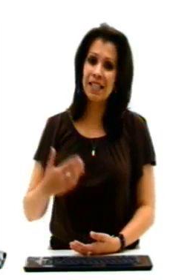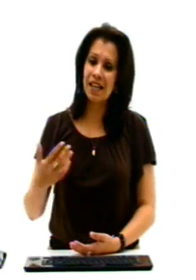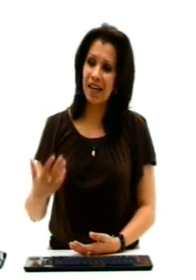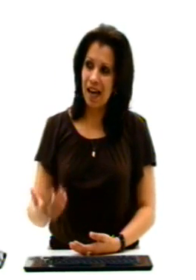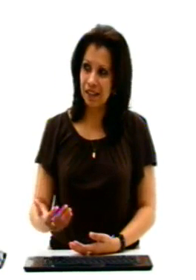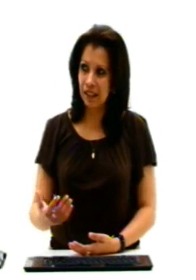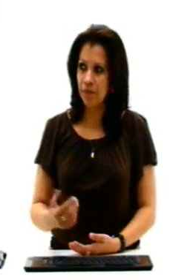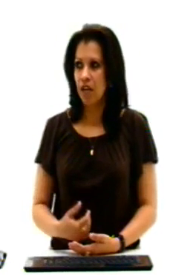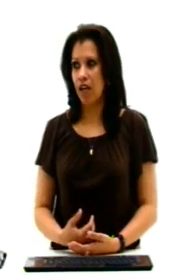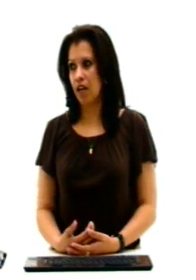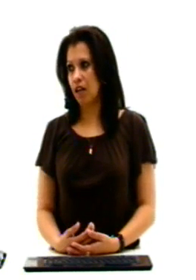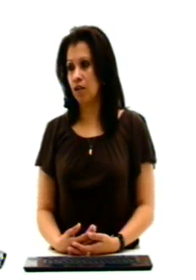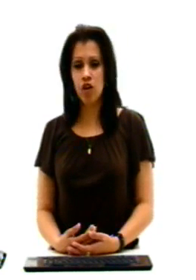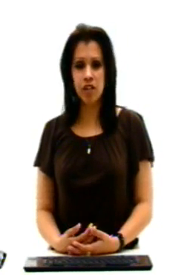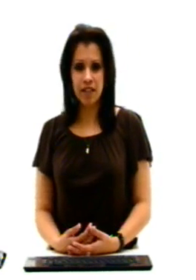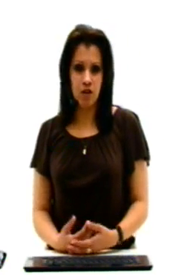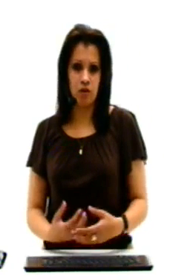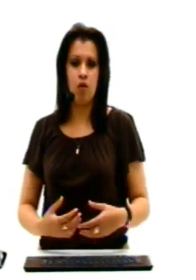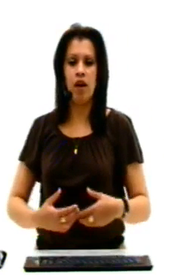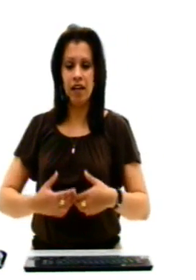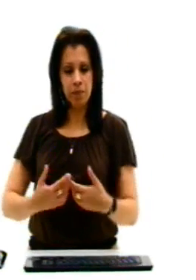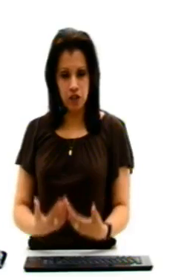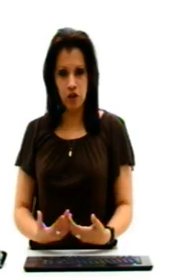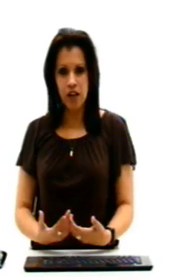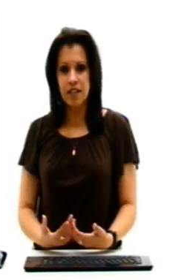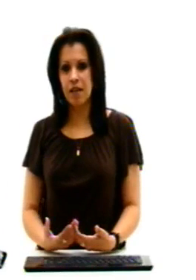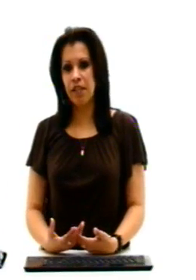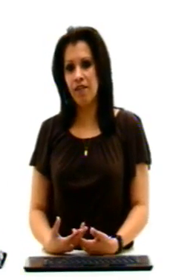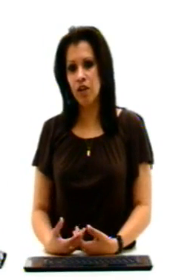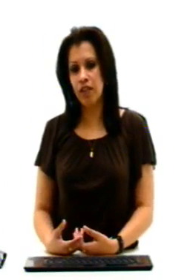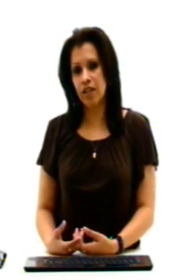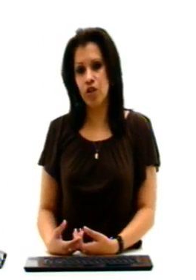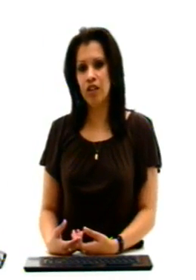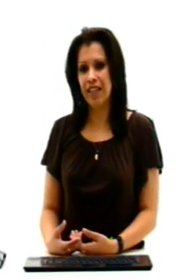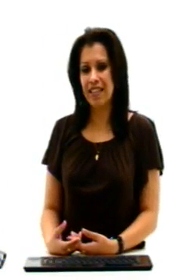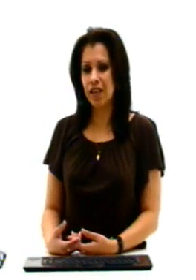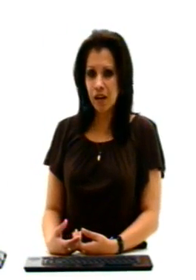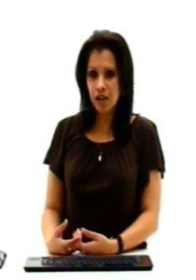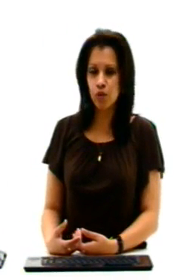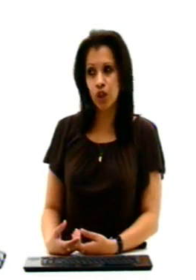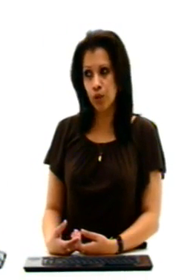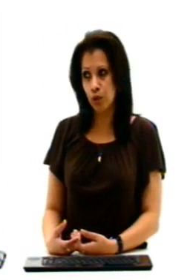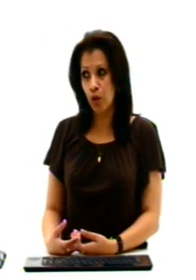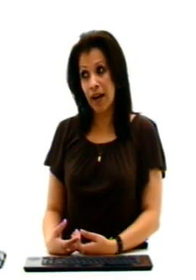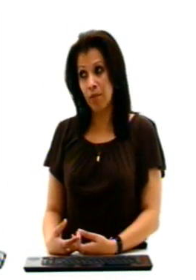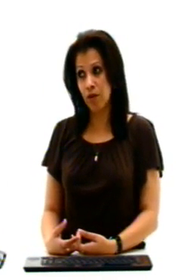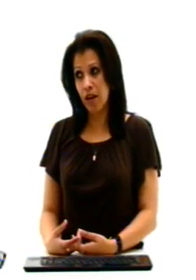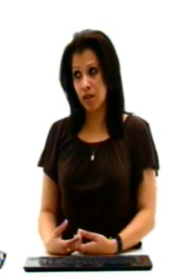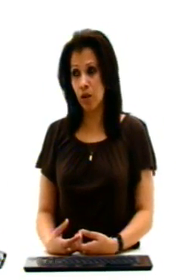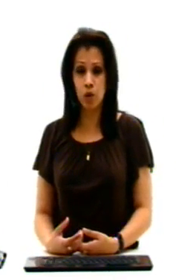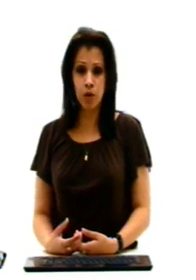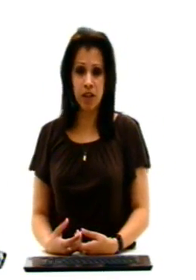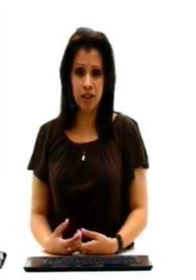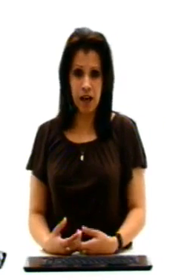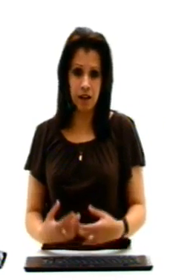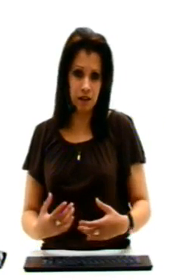más adelante el colonizador o el español se miraba en la obligación de exigirles un tributo a cambio de